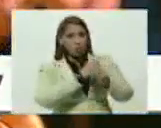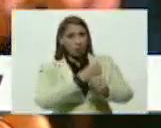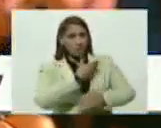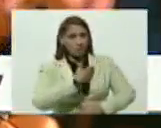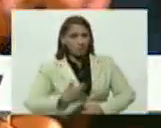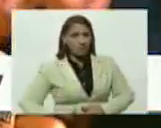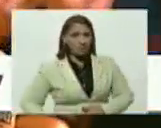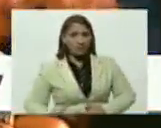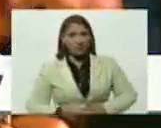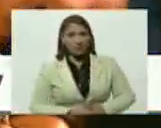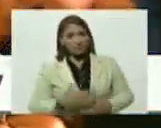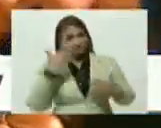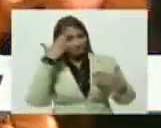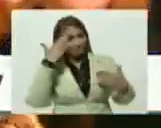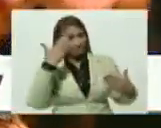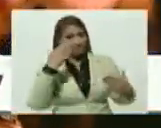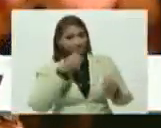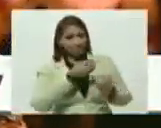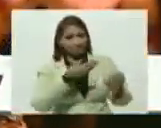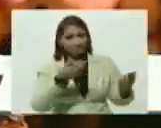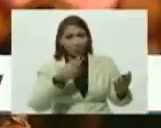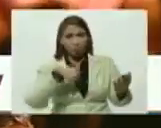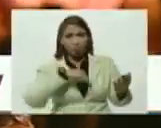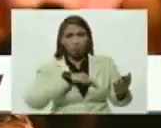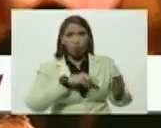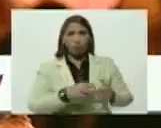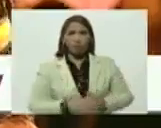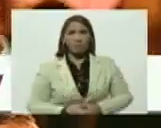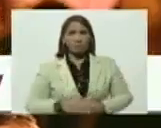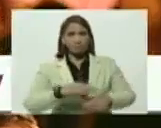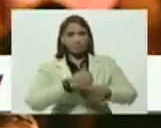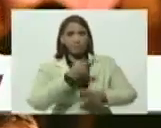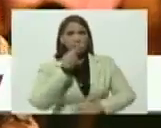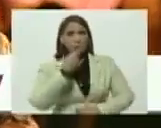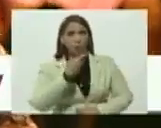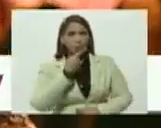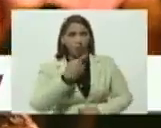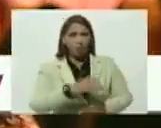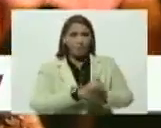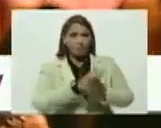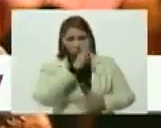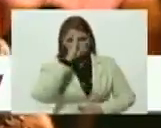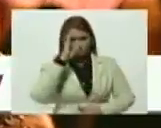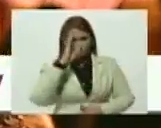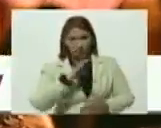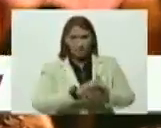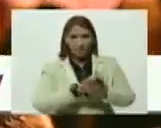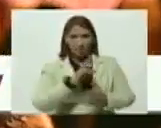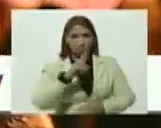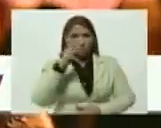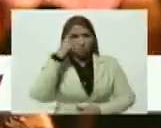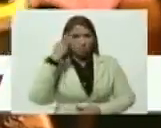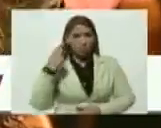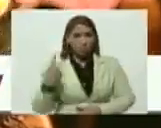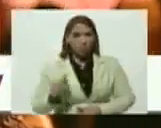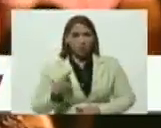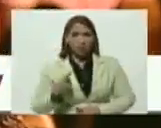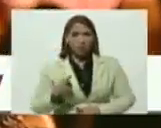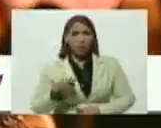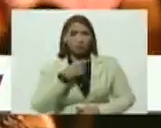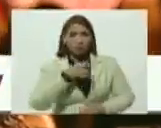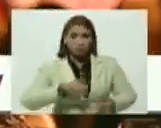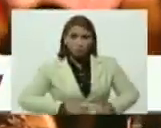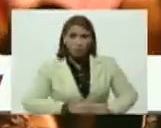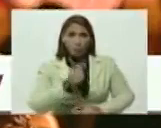presidente. Bueno, saludarle, saludar a toda nuestra dirección política, compañero Diosdado, la compañera Robex, al compañero Nicolás Ernesto, y